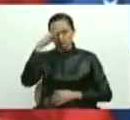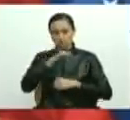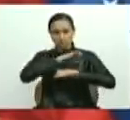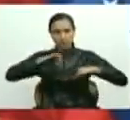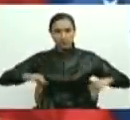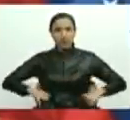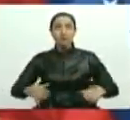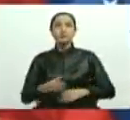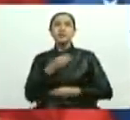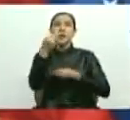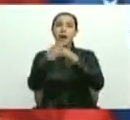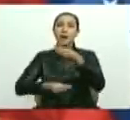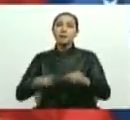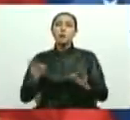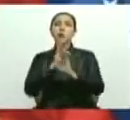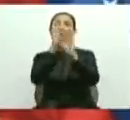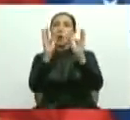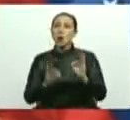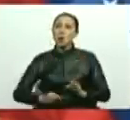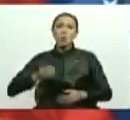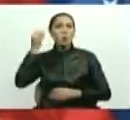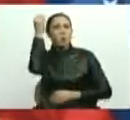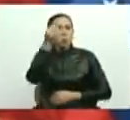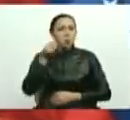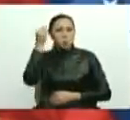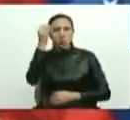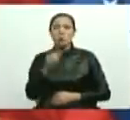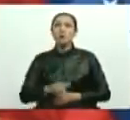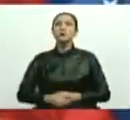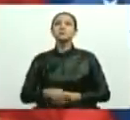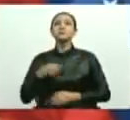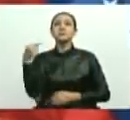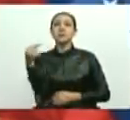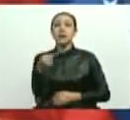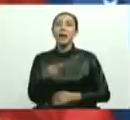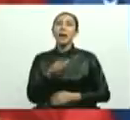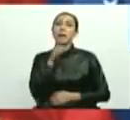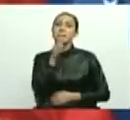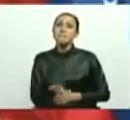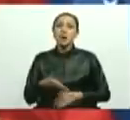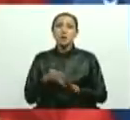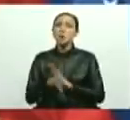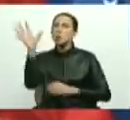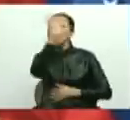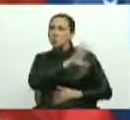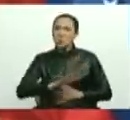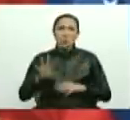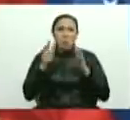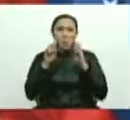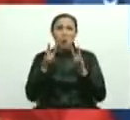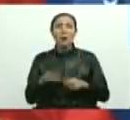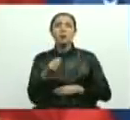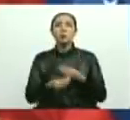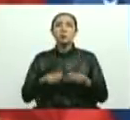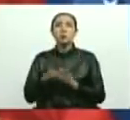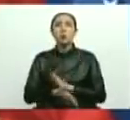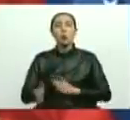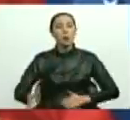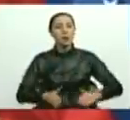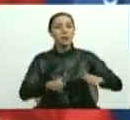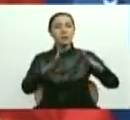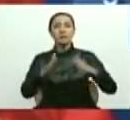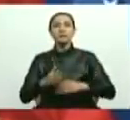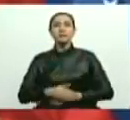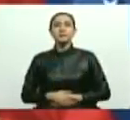pretenden crear una matriz de opinión negativa a nivel internacional y en consecuencia allanar el camino a